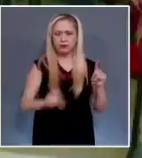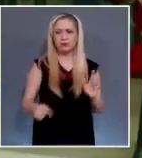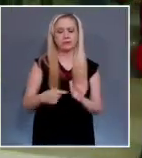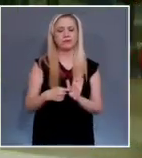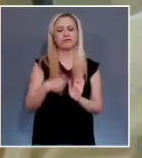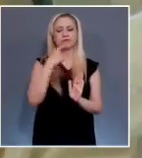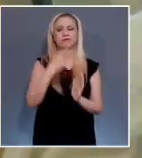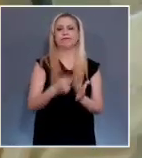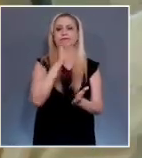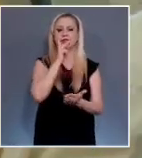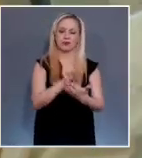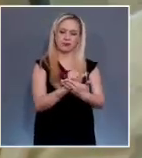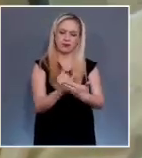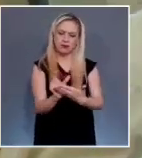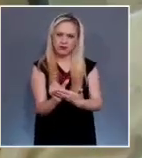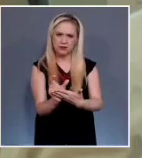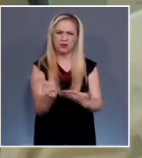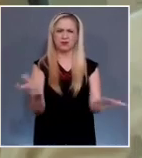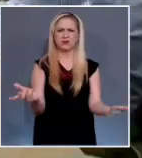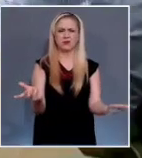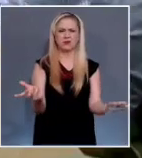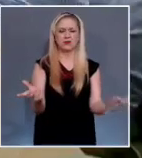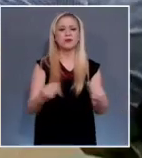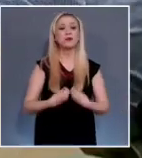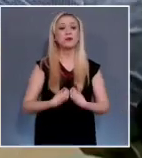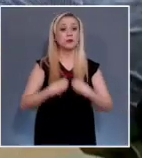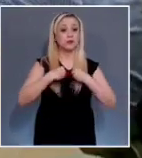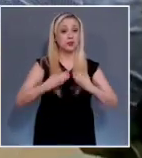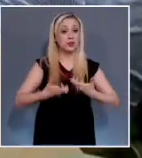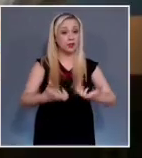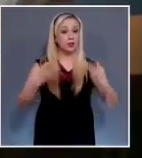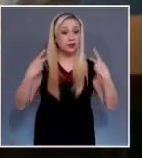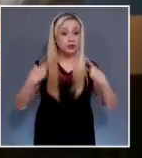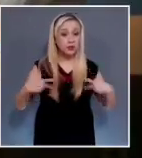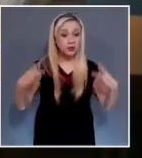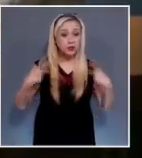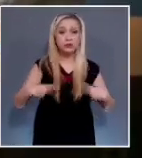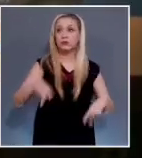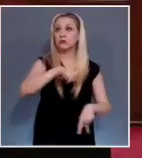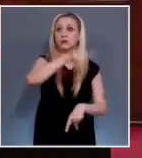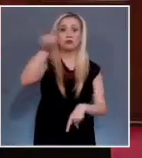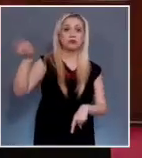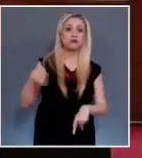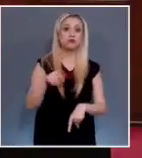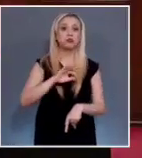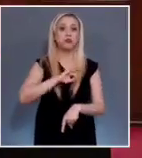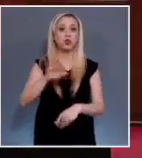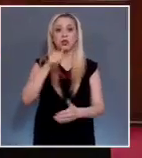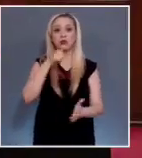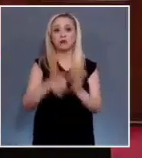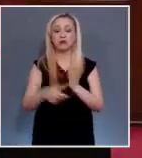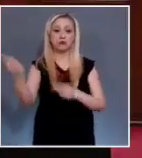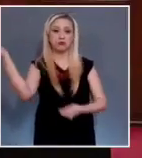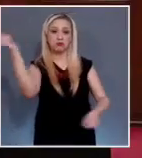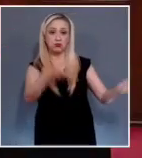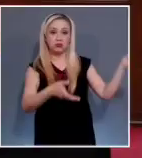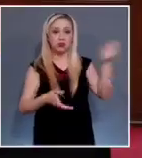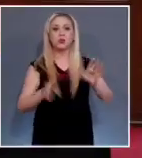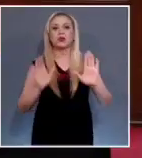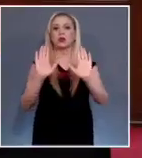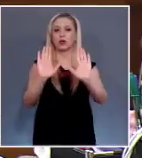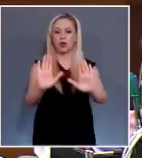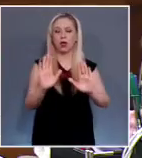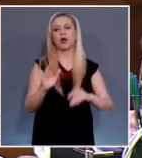fiscal respecto del domicilio de las personas, donde las autoridades pueden realizar notificaciones. En esta sesión, el Pleno